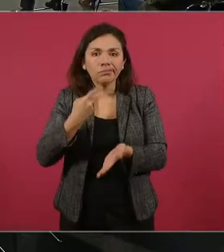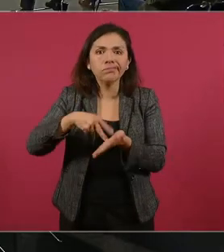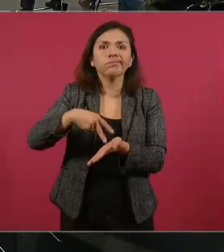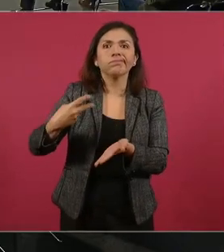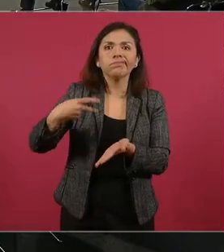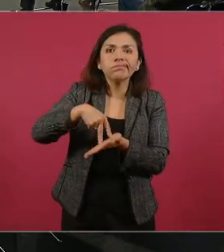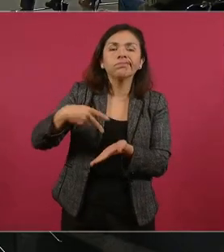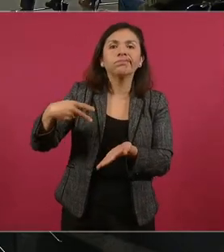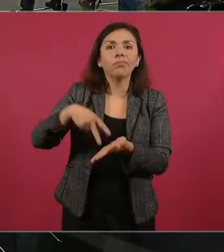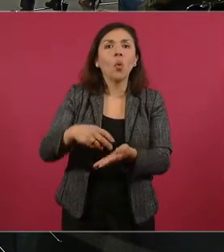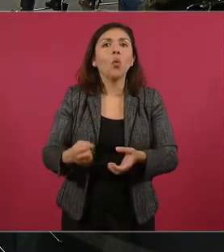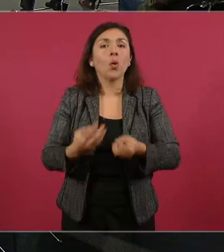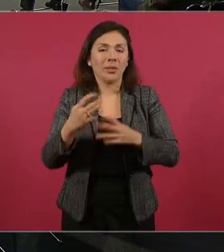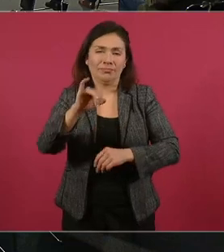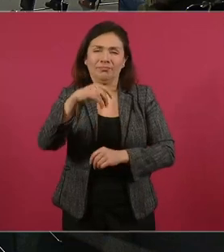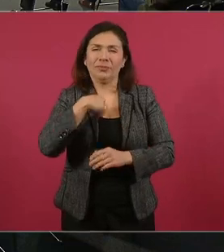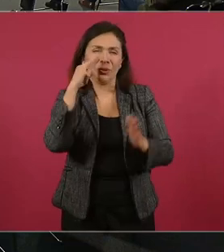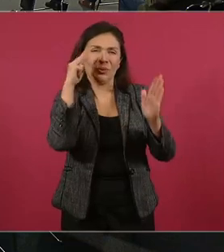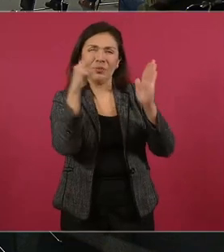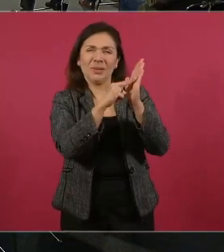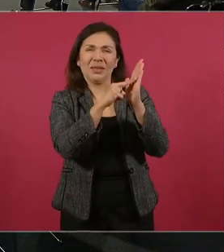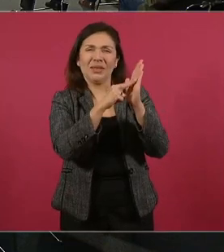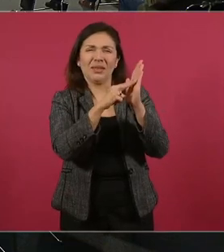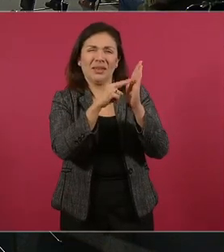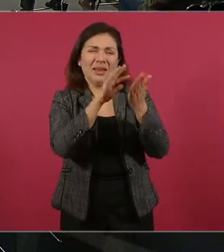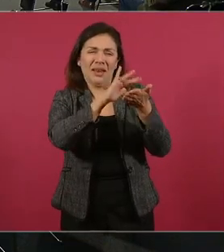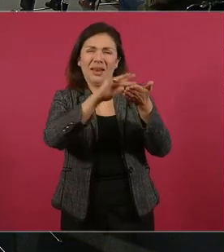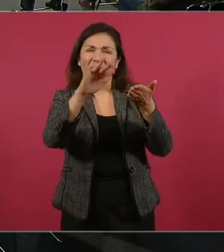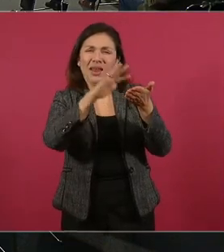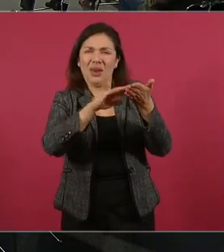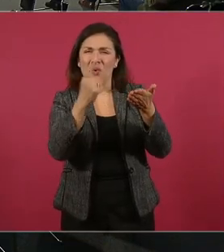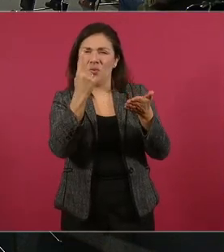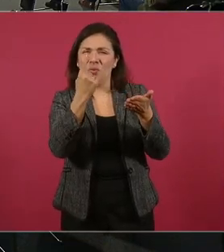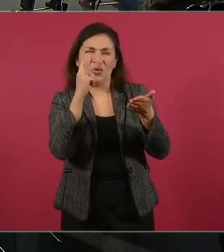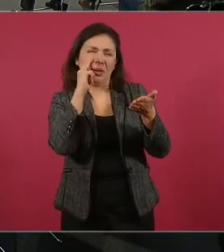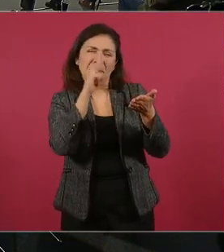Sí, porque leí un artículo, no leí el artículo,